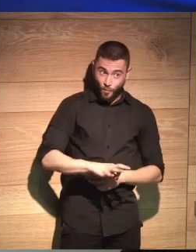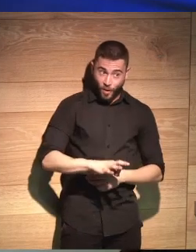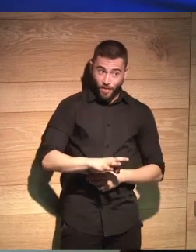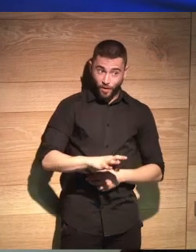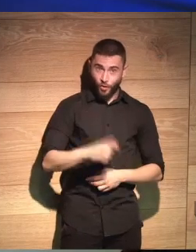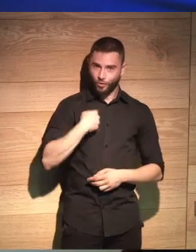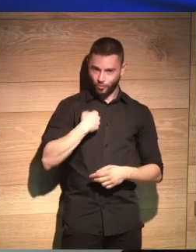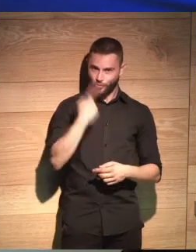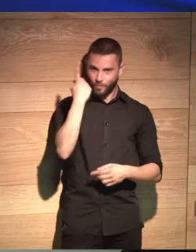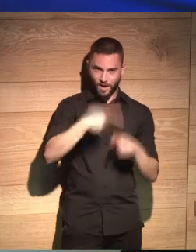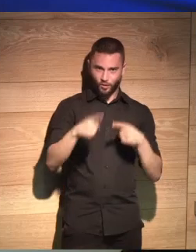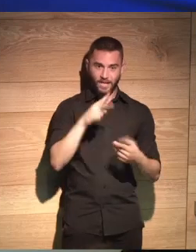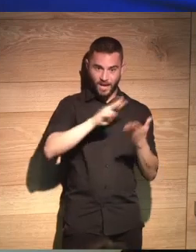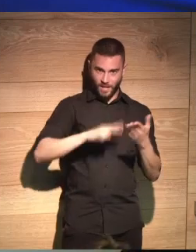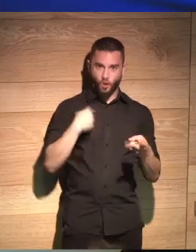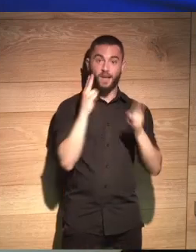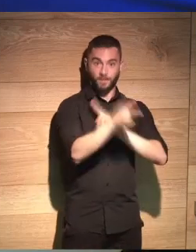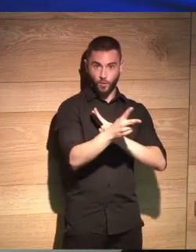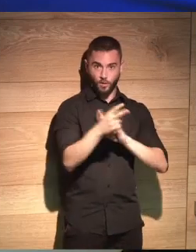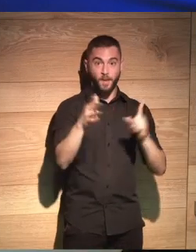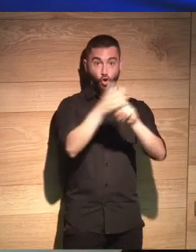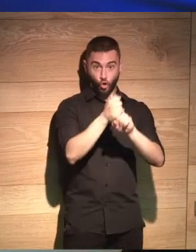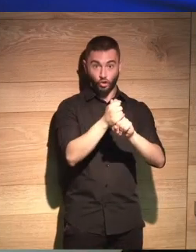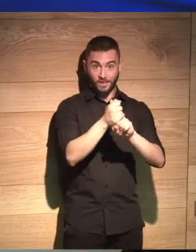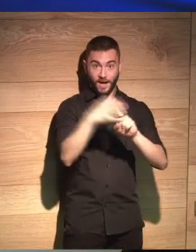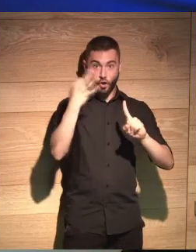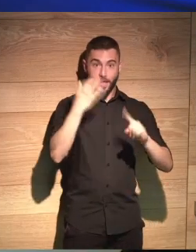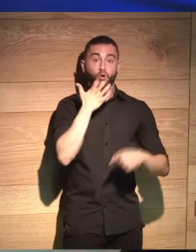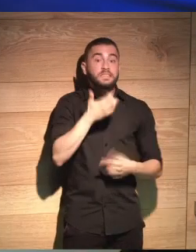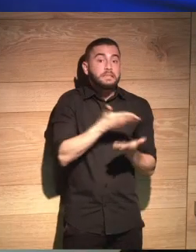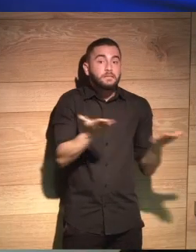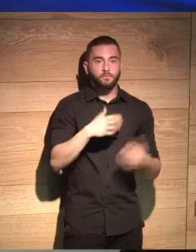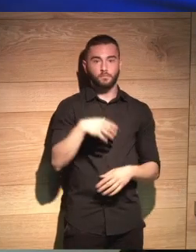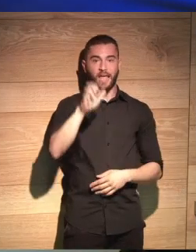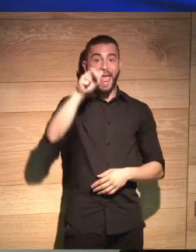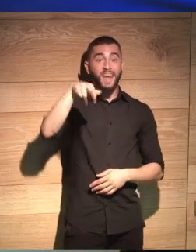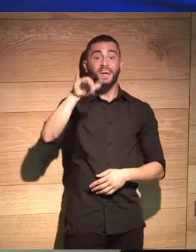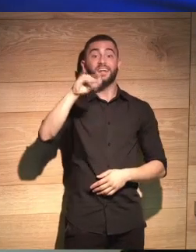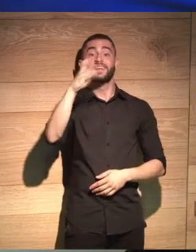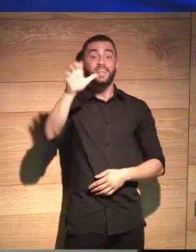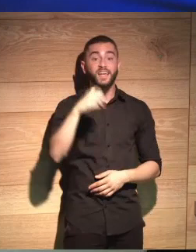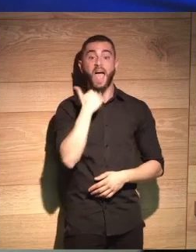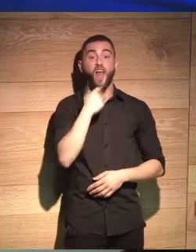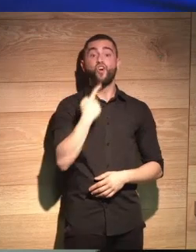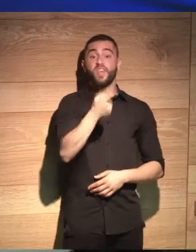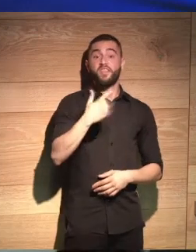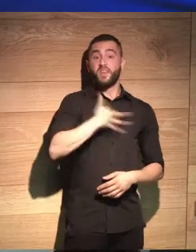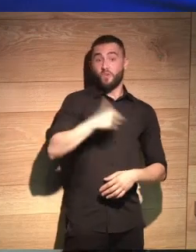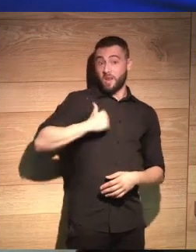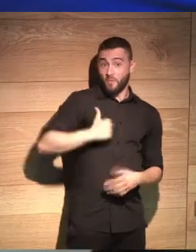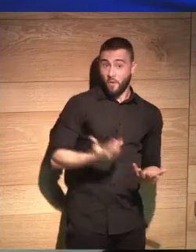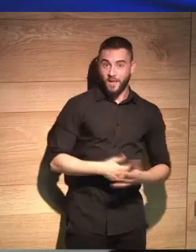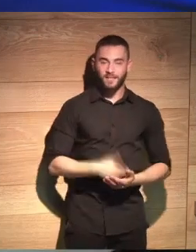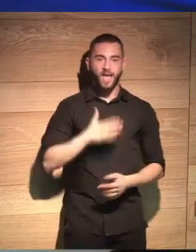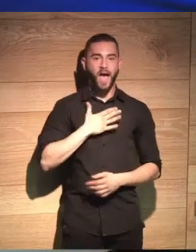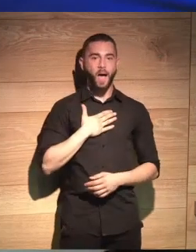Te voy a contestar leyendo algo, pero tengo que encontrarlo, así que si quieres, Enrique, di algo mientras. No, a mí me